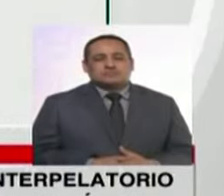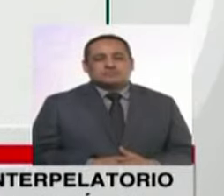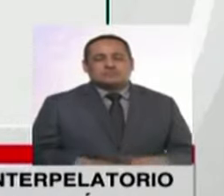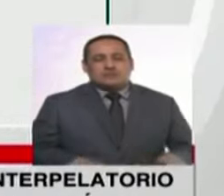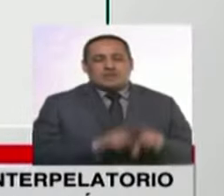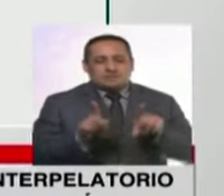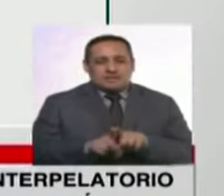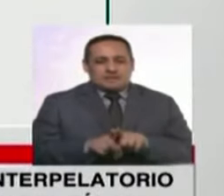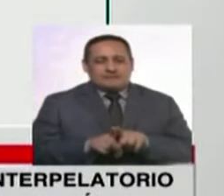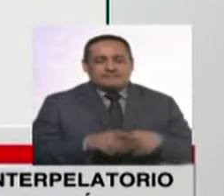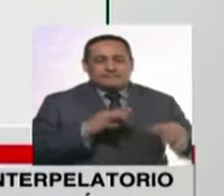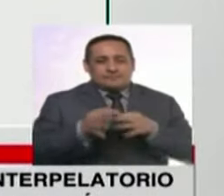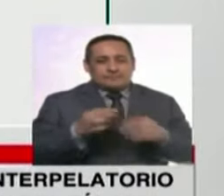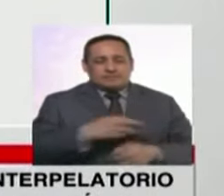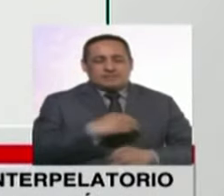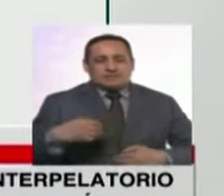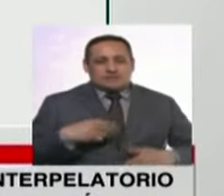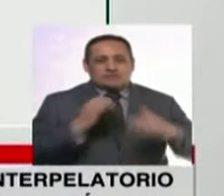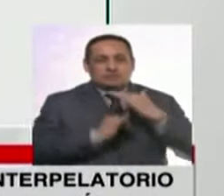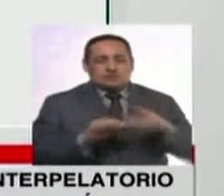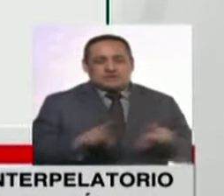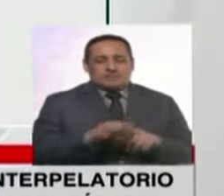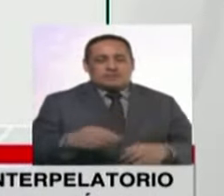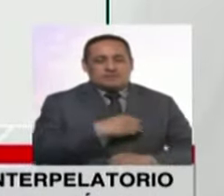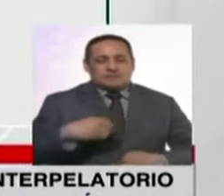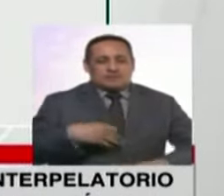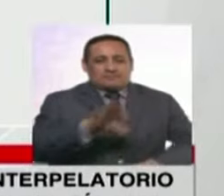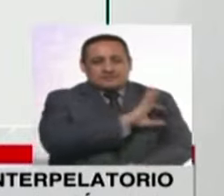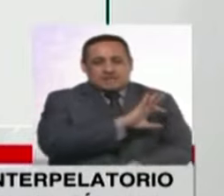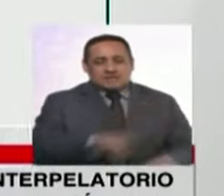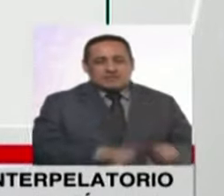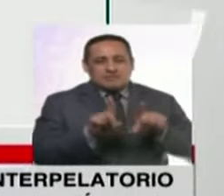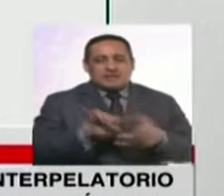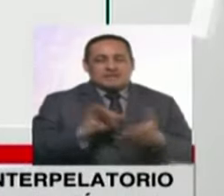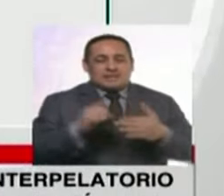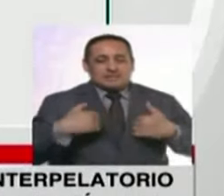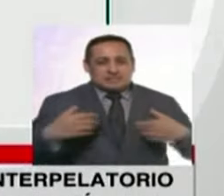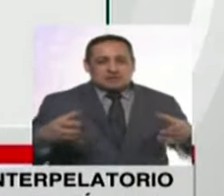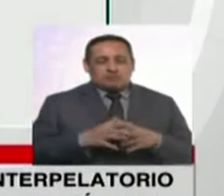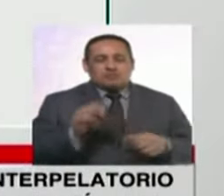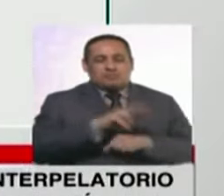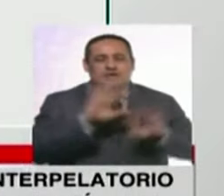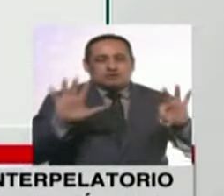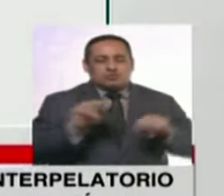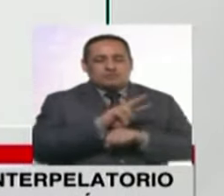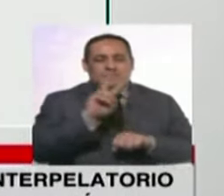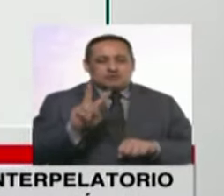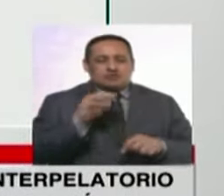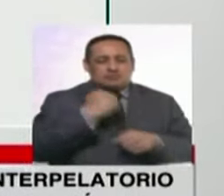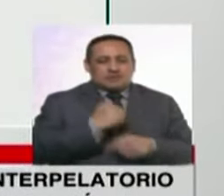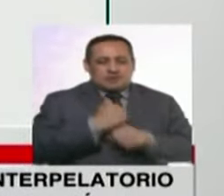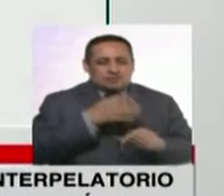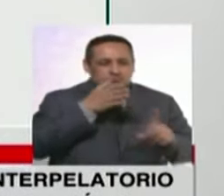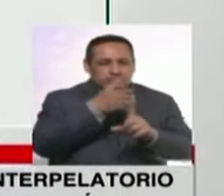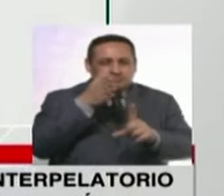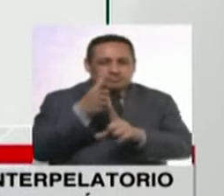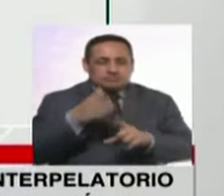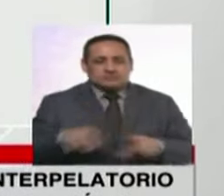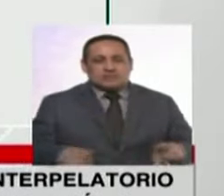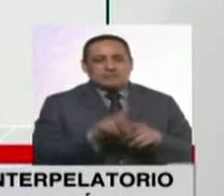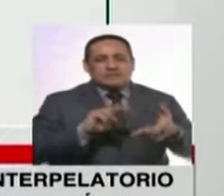Asimismo el Ministerio interior y el Ministerio Público tienen a su cargo 28 y 22 acciones estratégicas